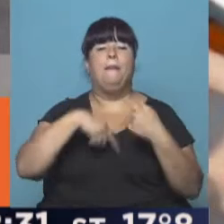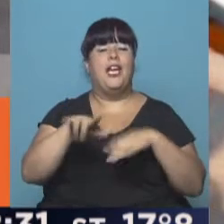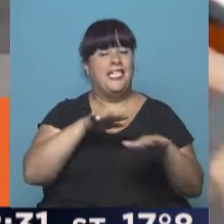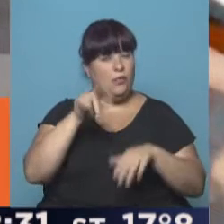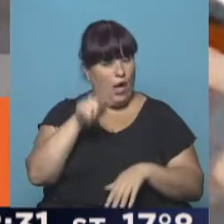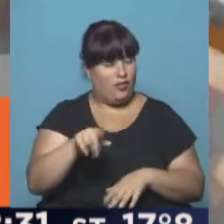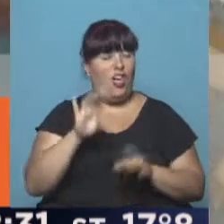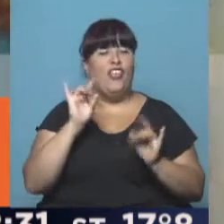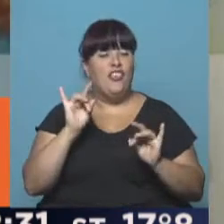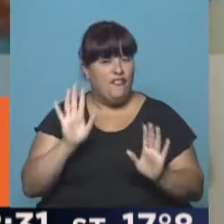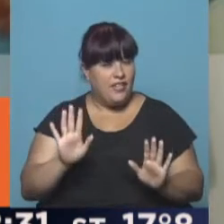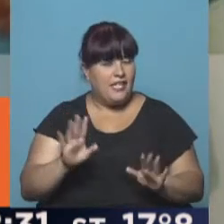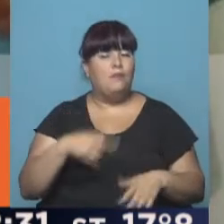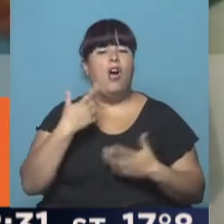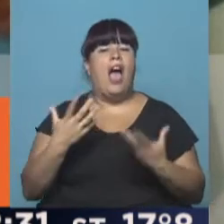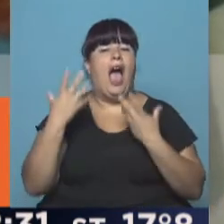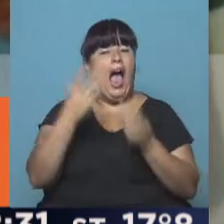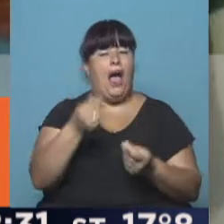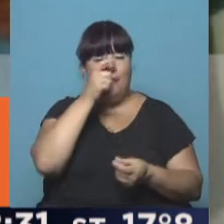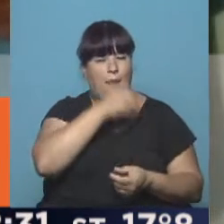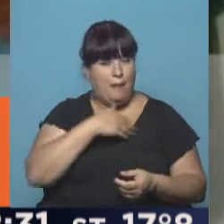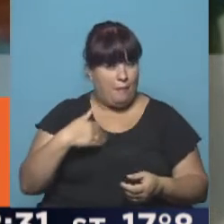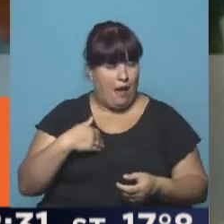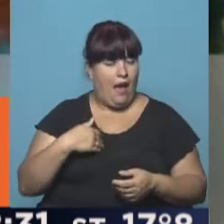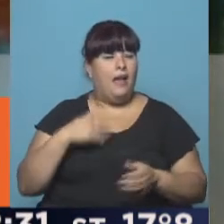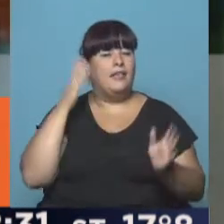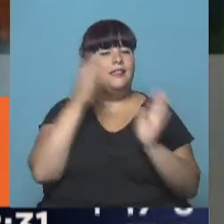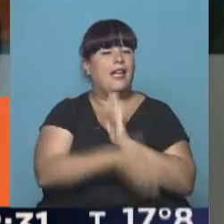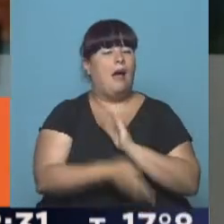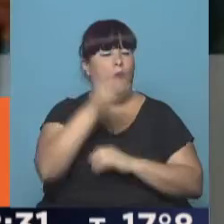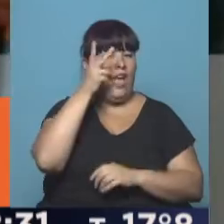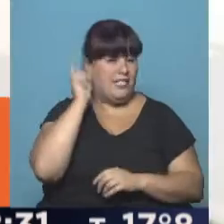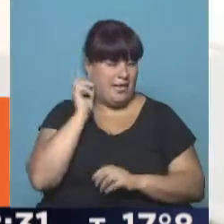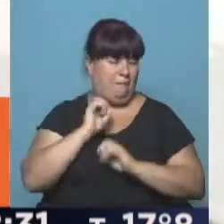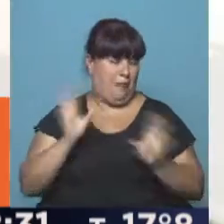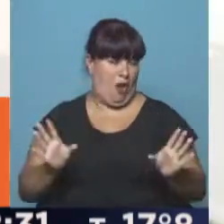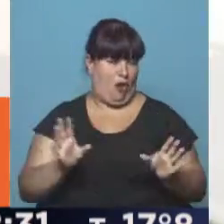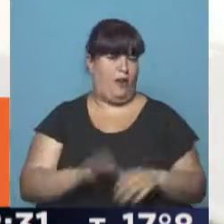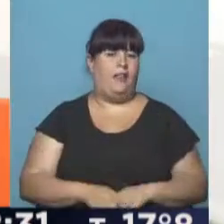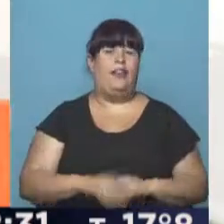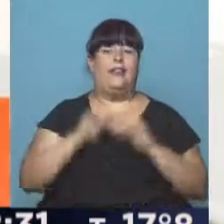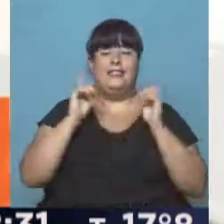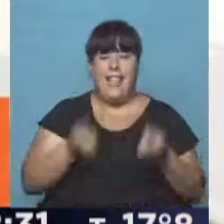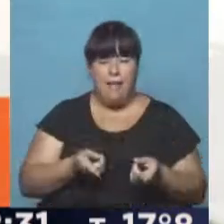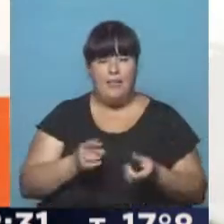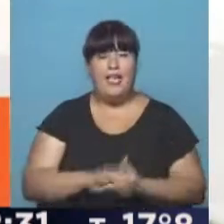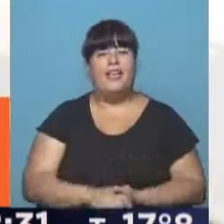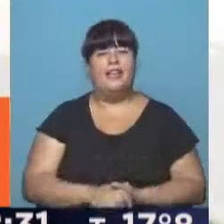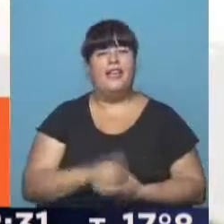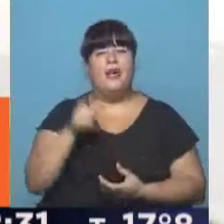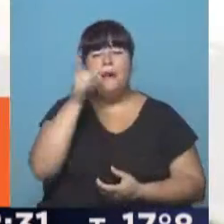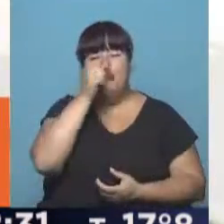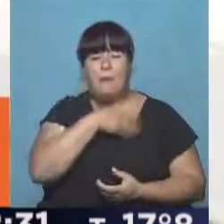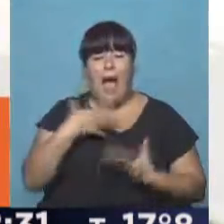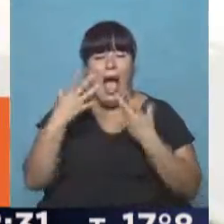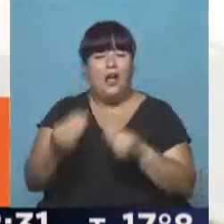es complicada porque con ayuda de sus padres se había fugado a chile y además que fue éste ayudado por